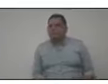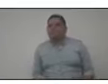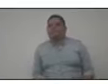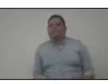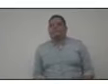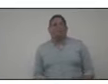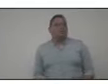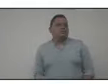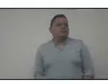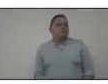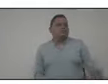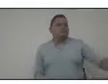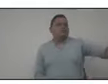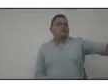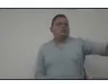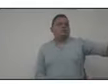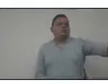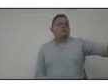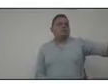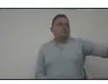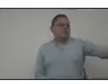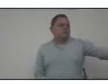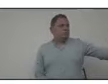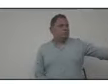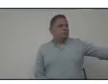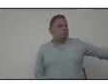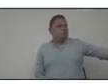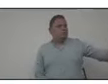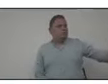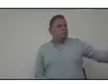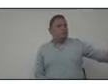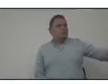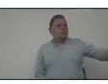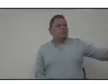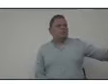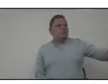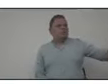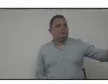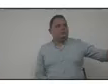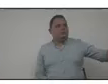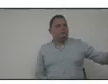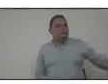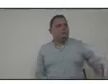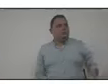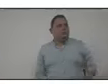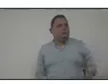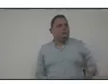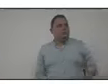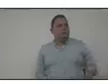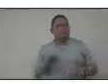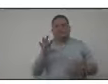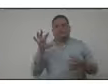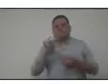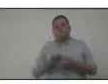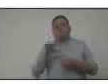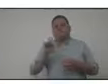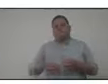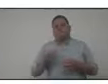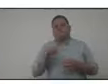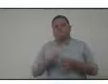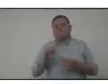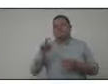en el vientre, en su gestación. Tenemos un índice muy alto, pero ¿qué es lo que ha